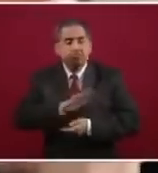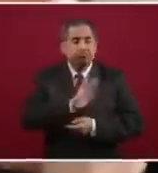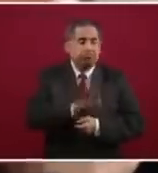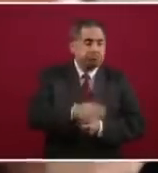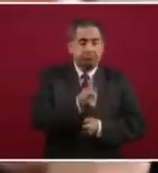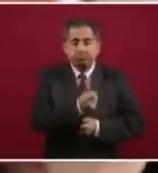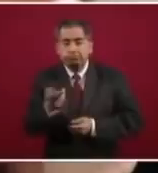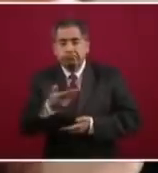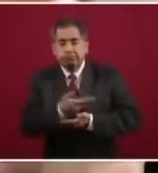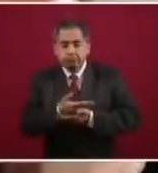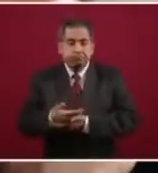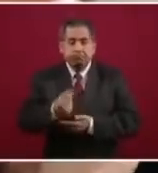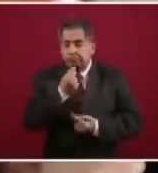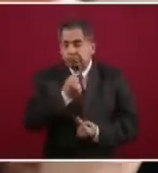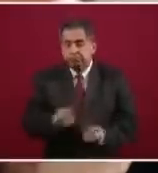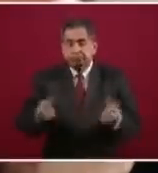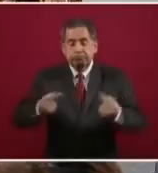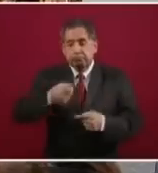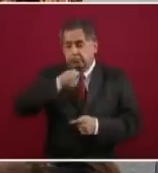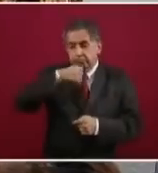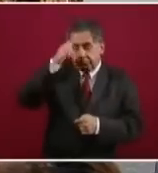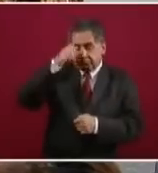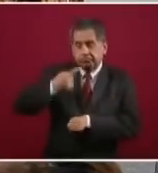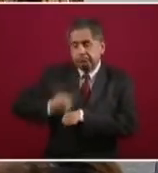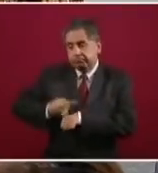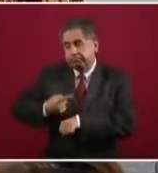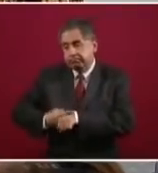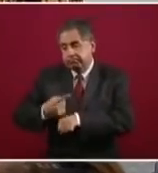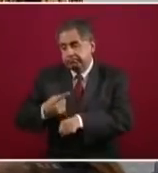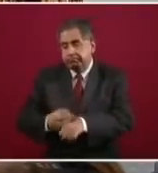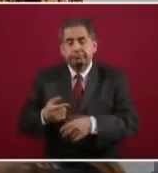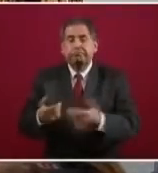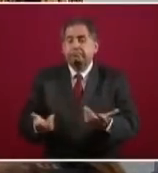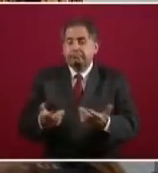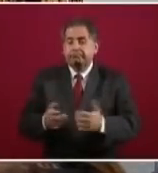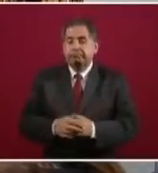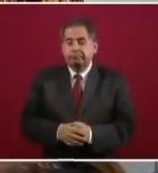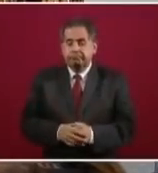y los adultos mayores cada vez están más enfermos